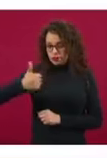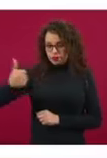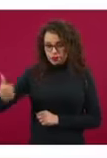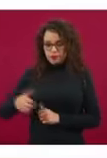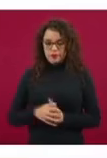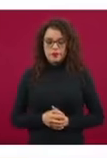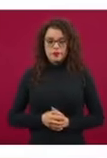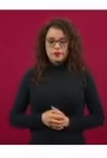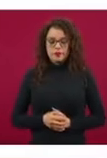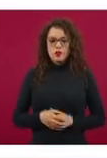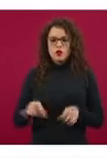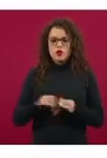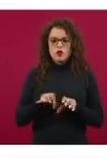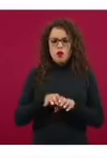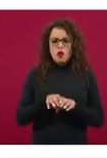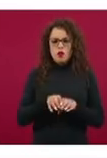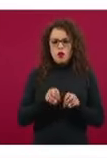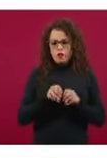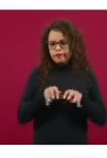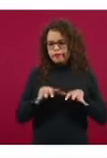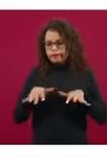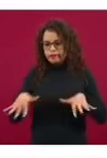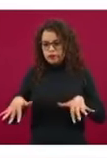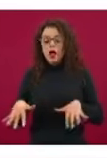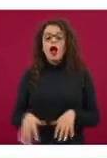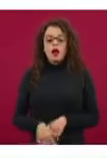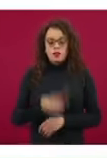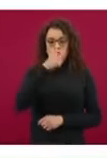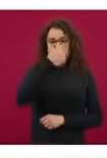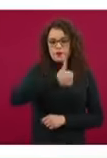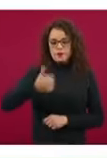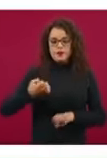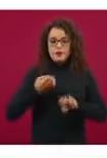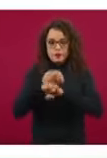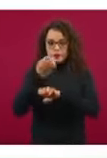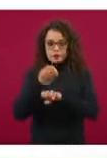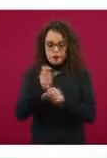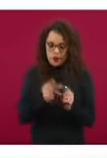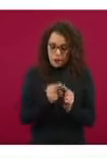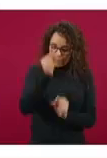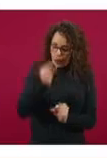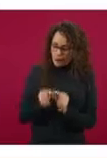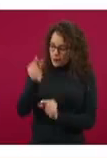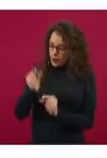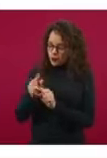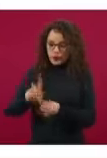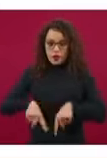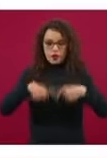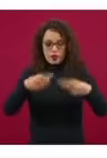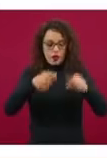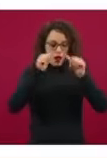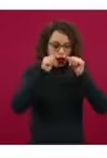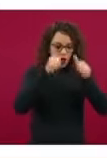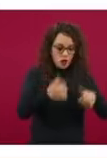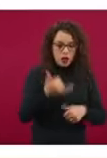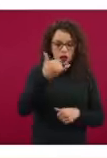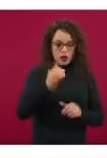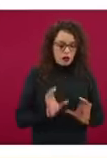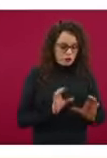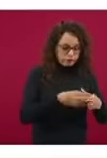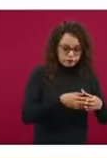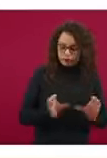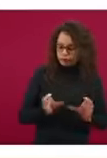que están distribuidas por entidad federativa, en donde se atendió y se clasificó a estas